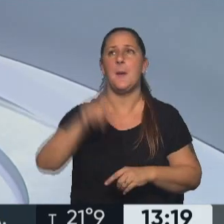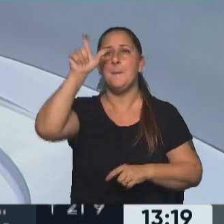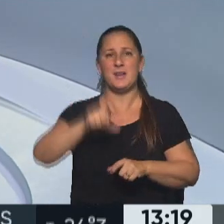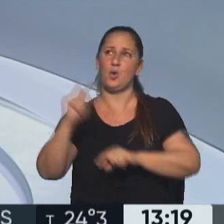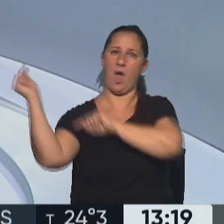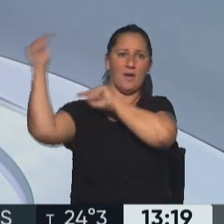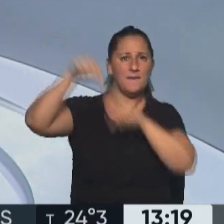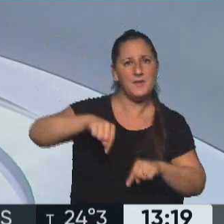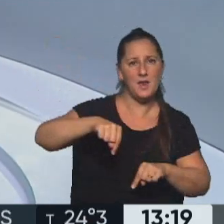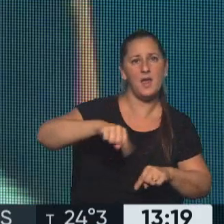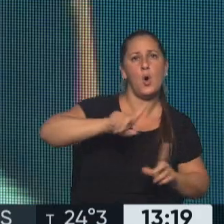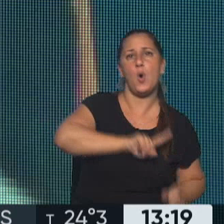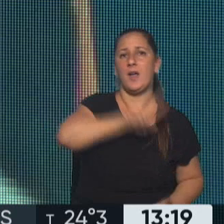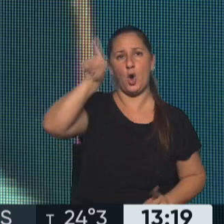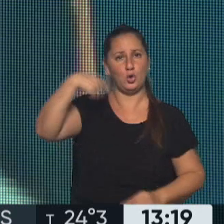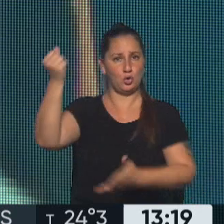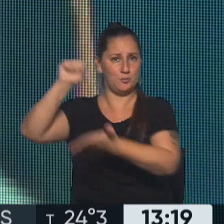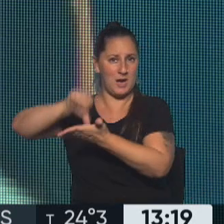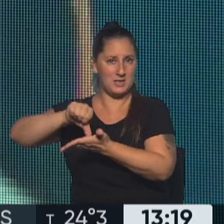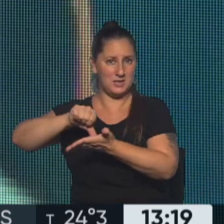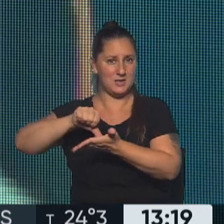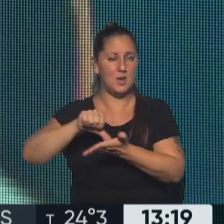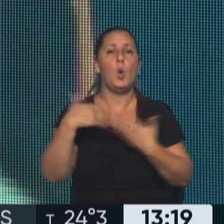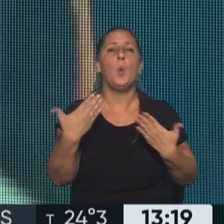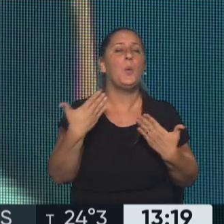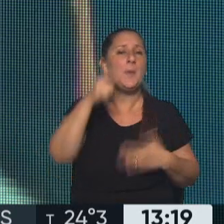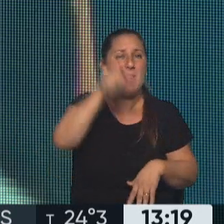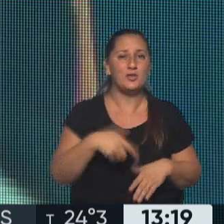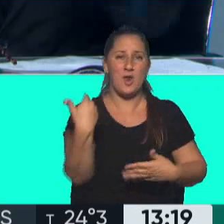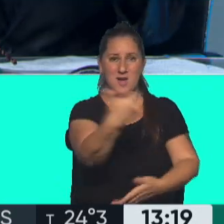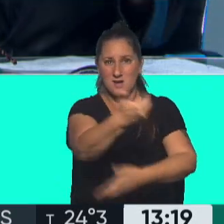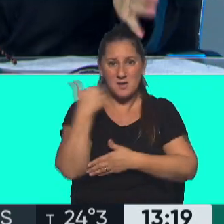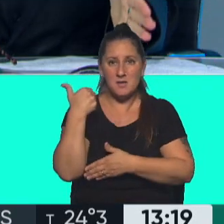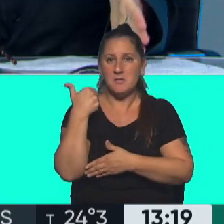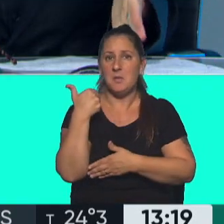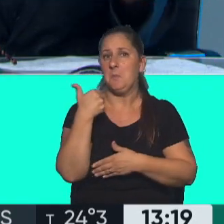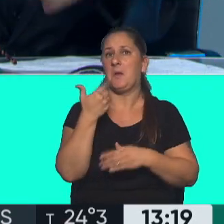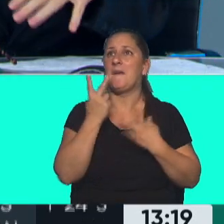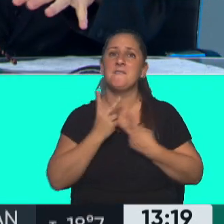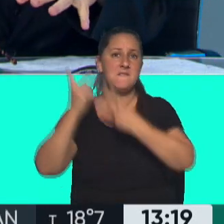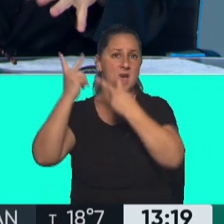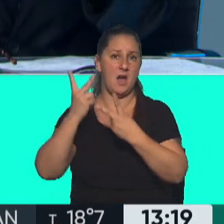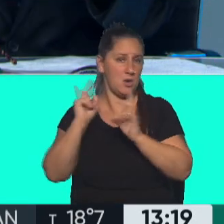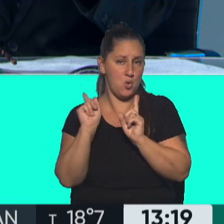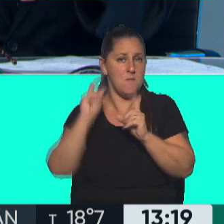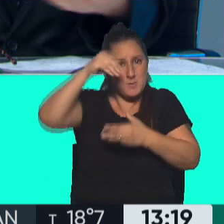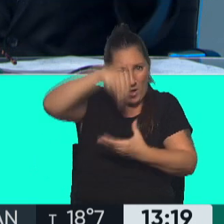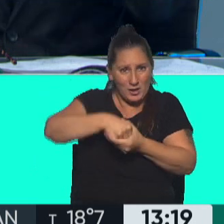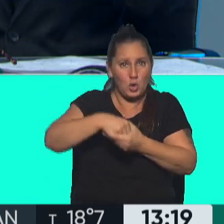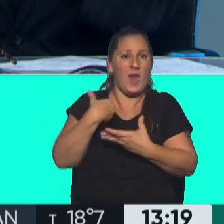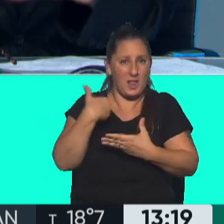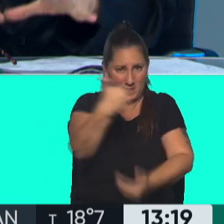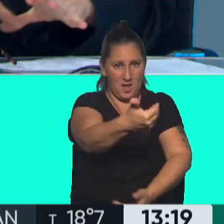o inmigrantes no puede ser víctima se trata de una persona que no cruce la frontera también dentro de su país en lo que hablamos